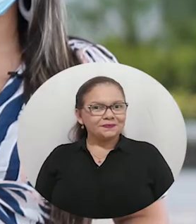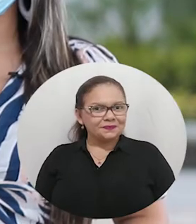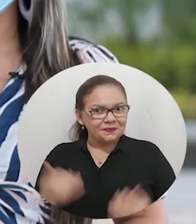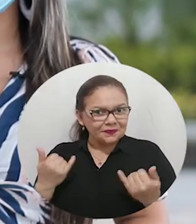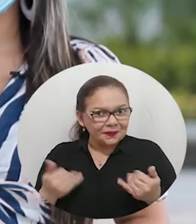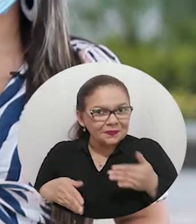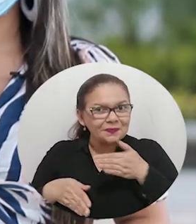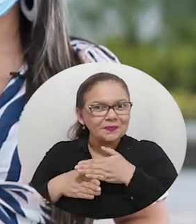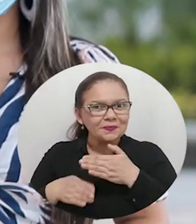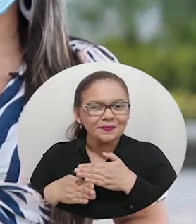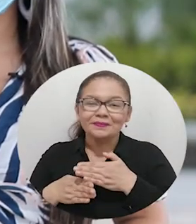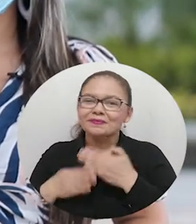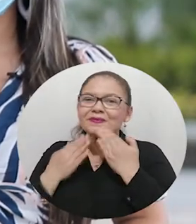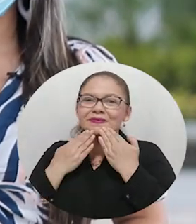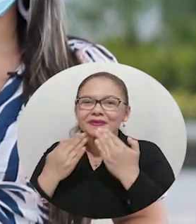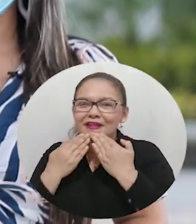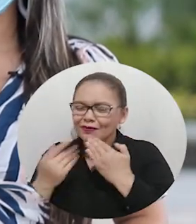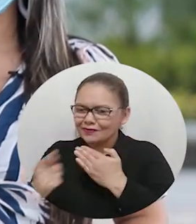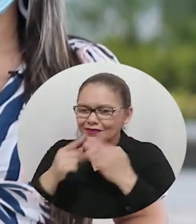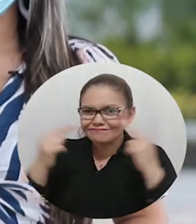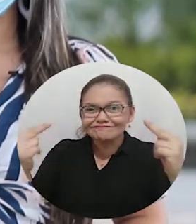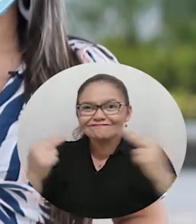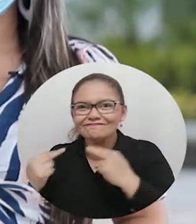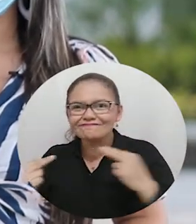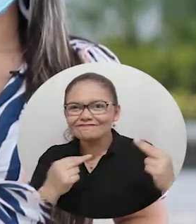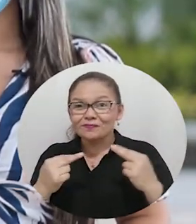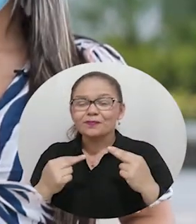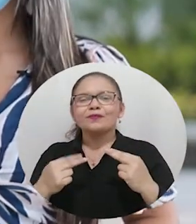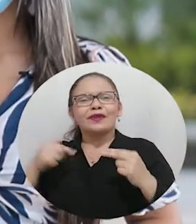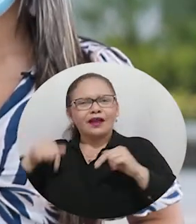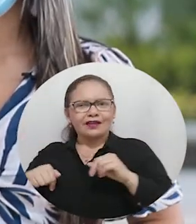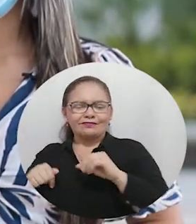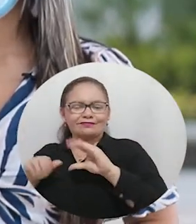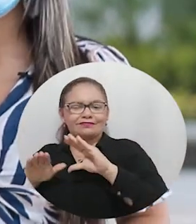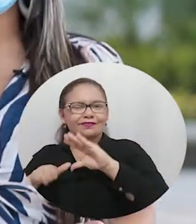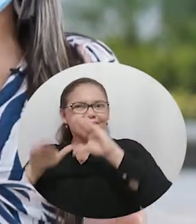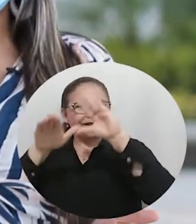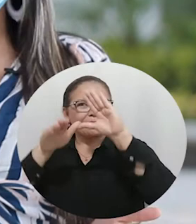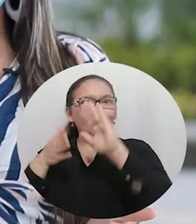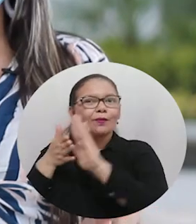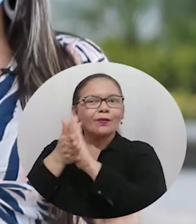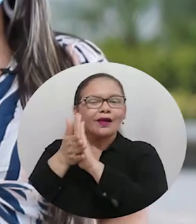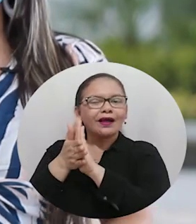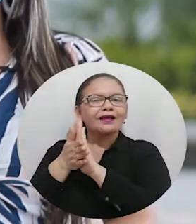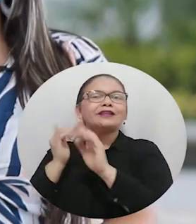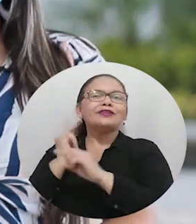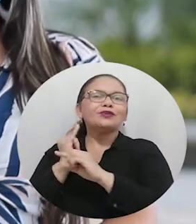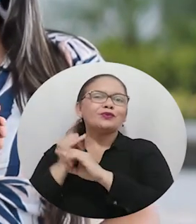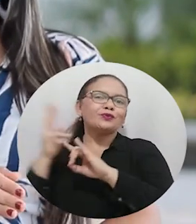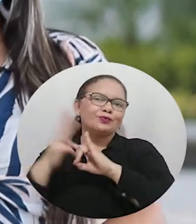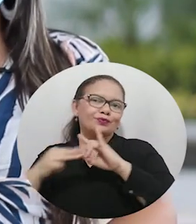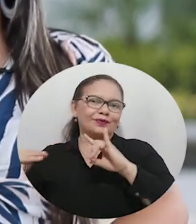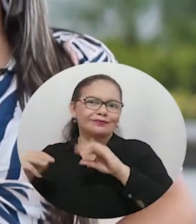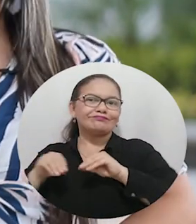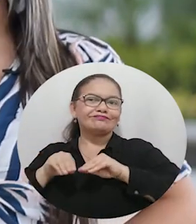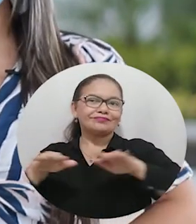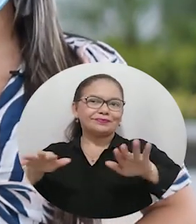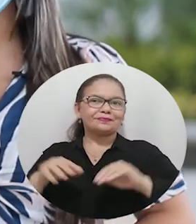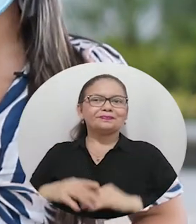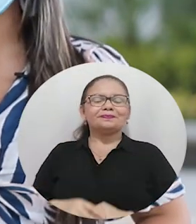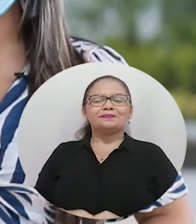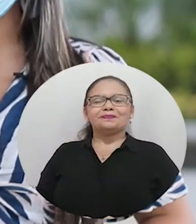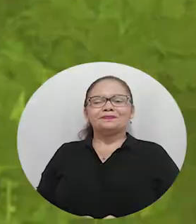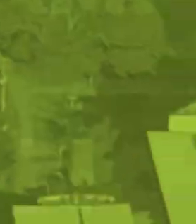Ya estamos de vuelta con ustedes. Gracias por su sintonía. Están viendo el Campus TV, programa institucional de la